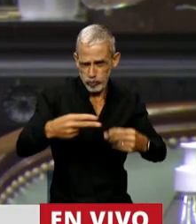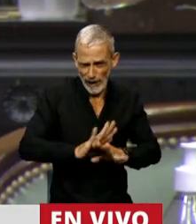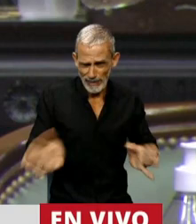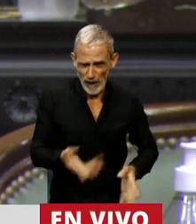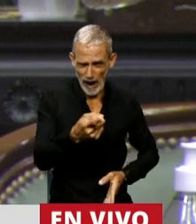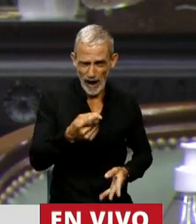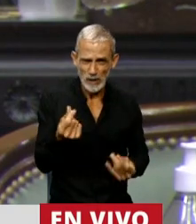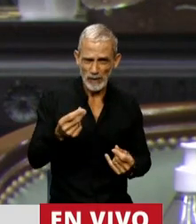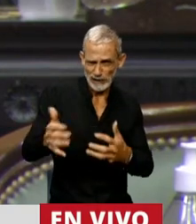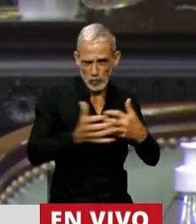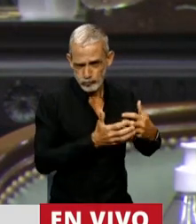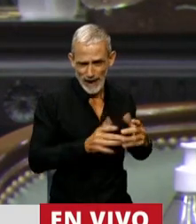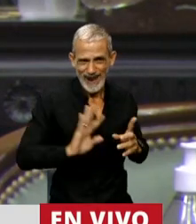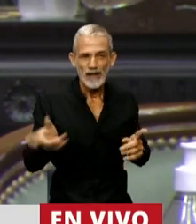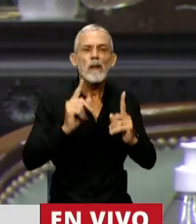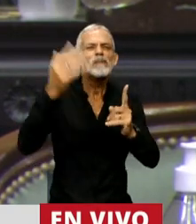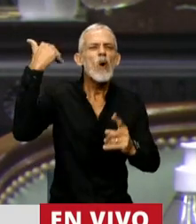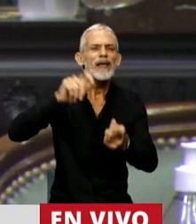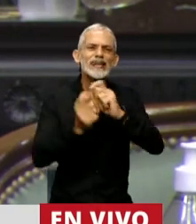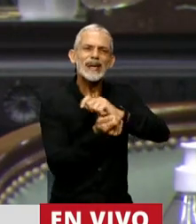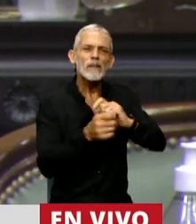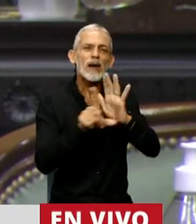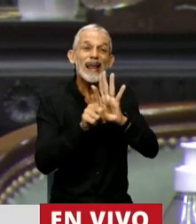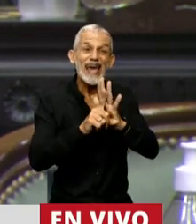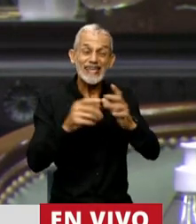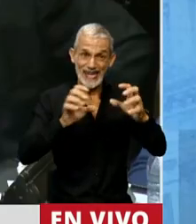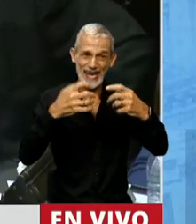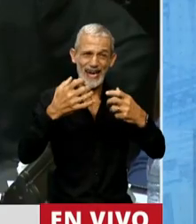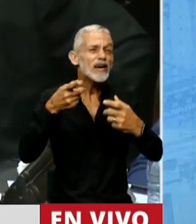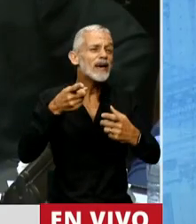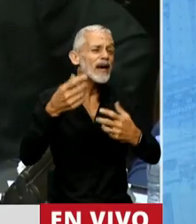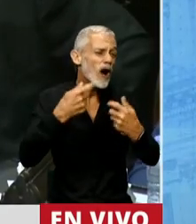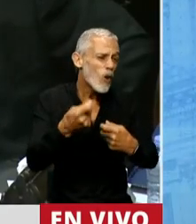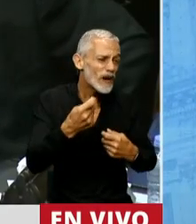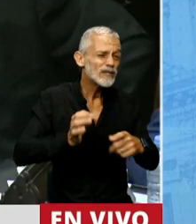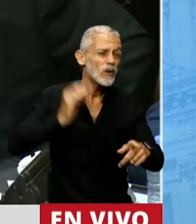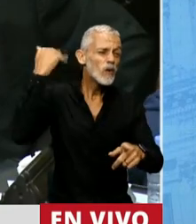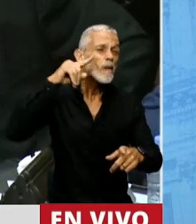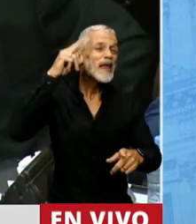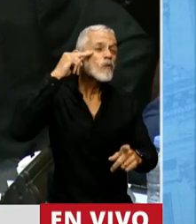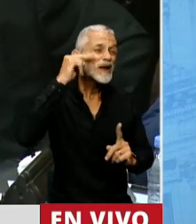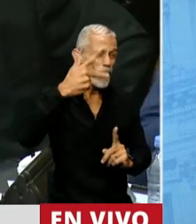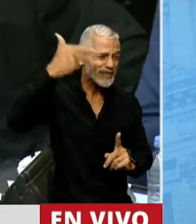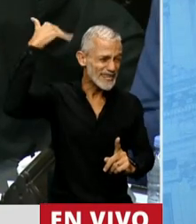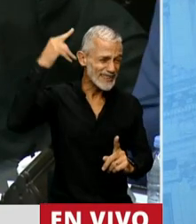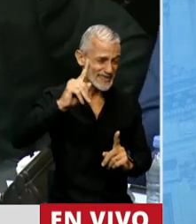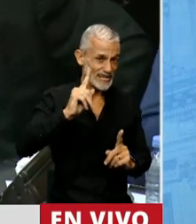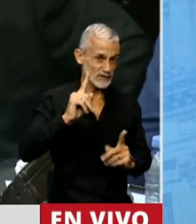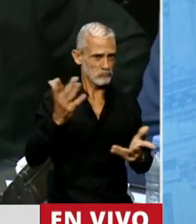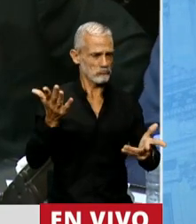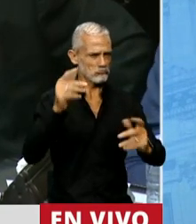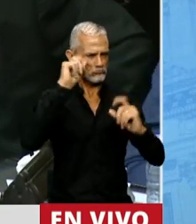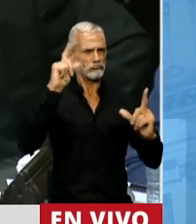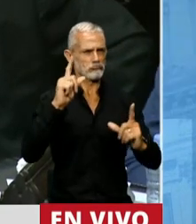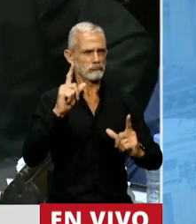interesó cuando hicieron esa otra gran reforma del sistema jubilatorio en 1993, realmente me llama la atención que